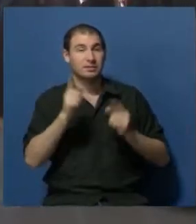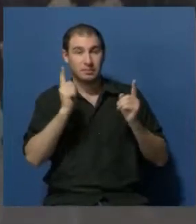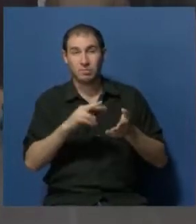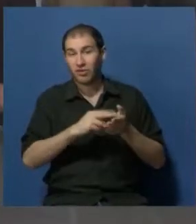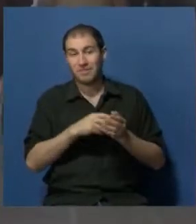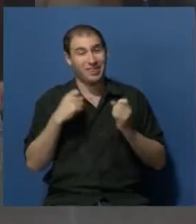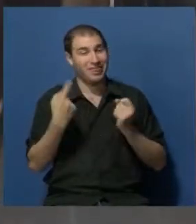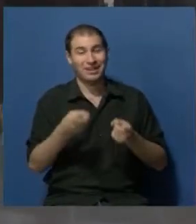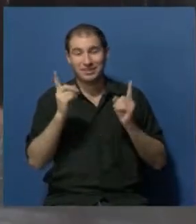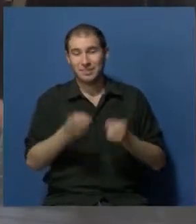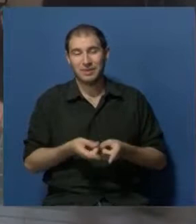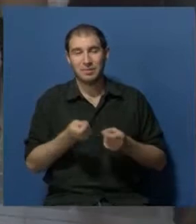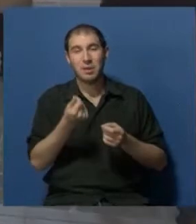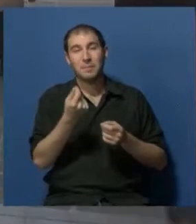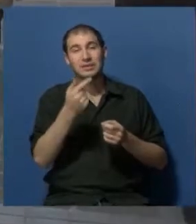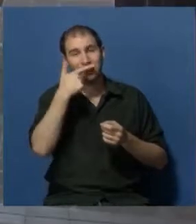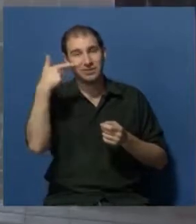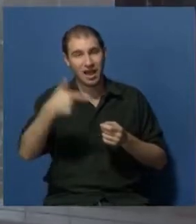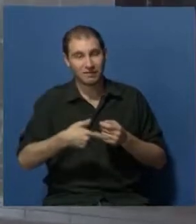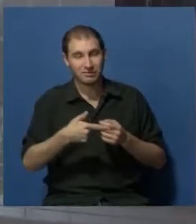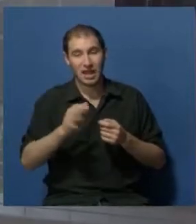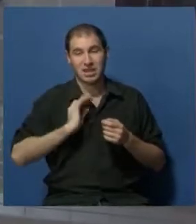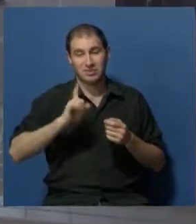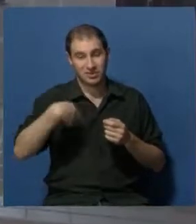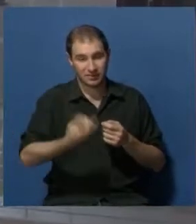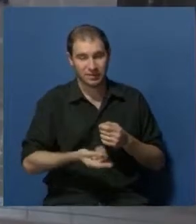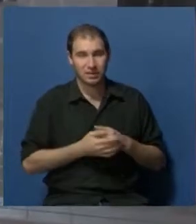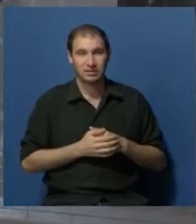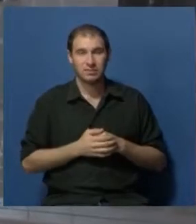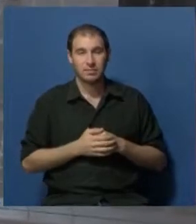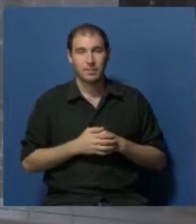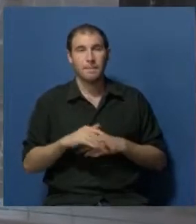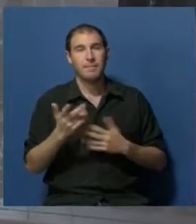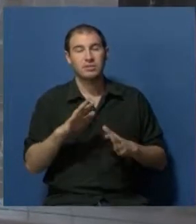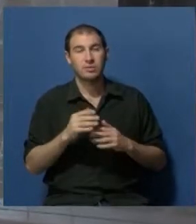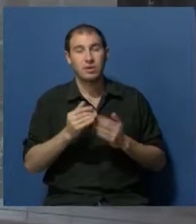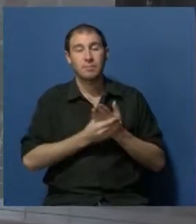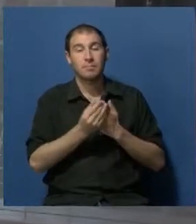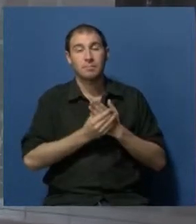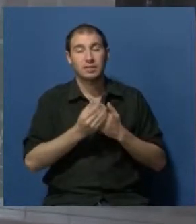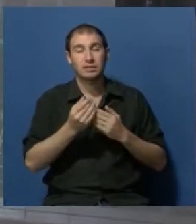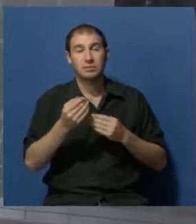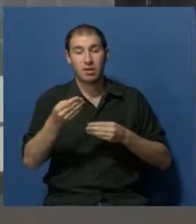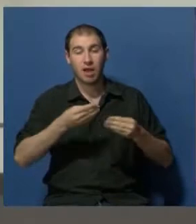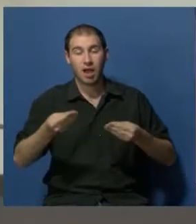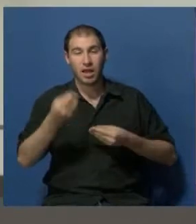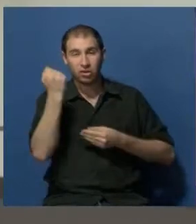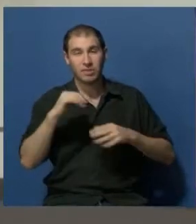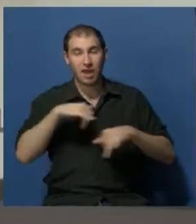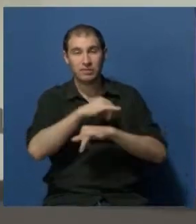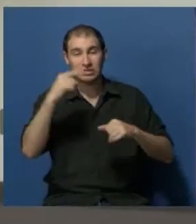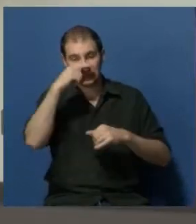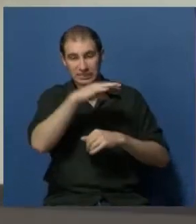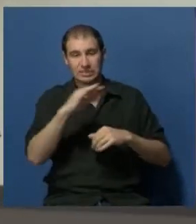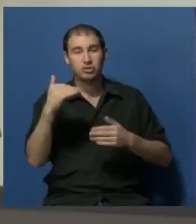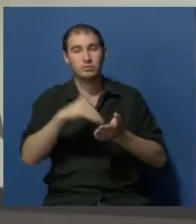afecta. Afecta el precio del combustible para el año que viene, donde prácticamente el ministro Baquet ya reconoció que van a haber 300 millones